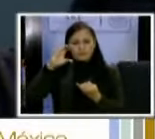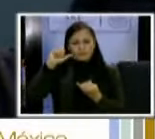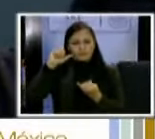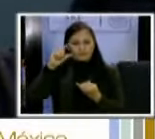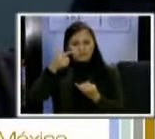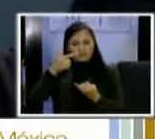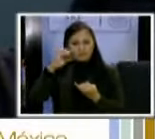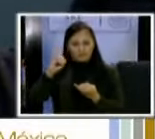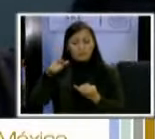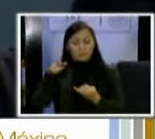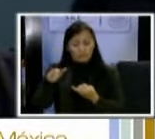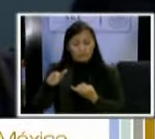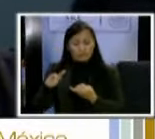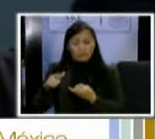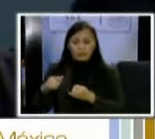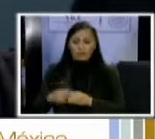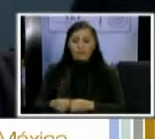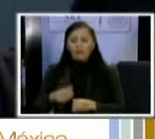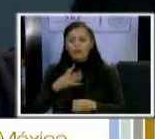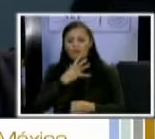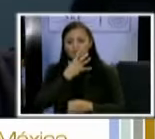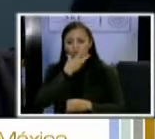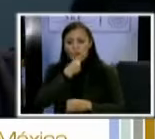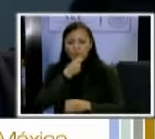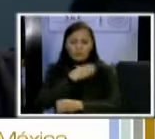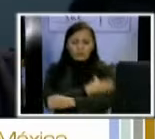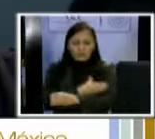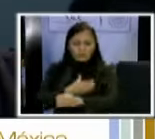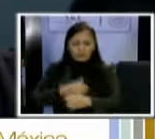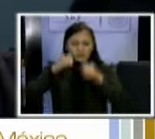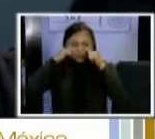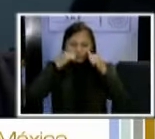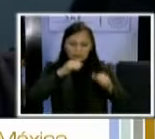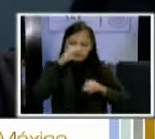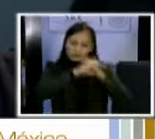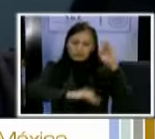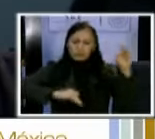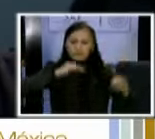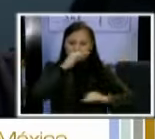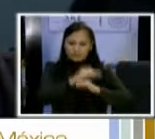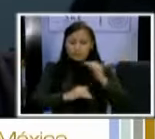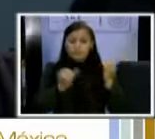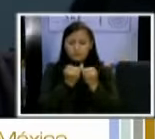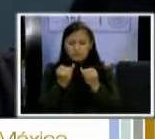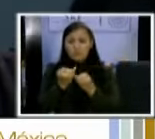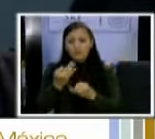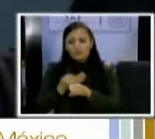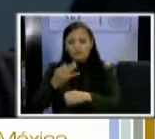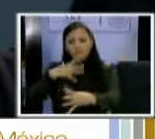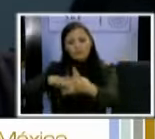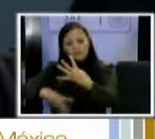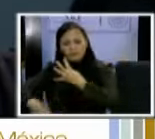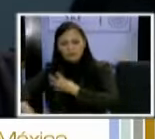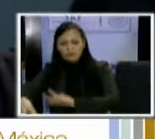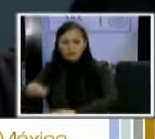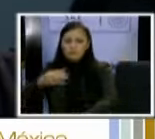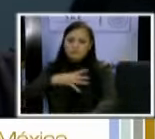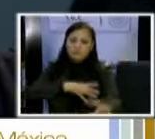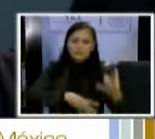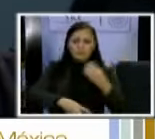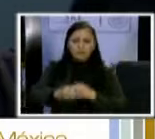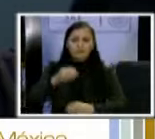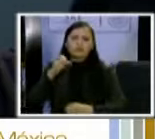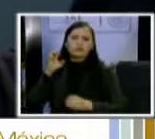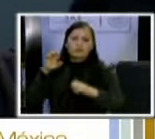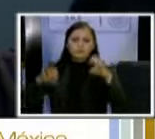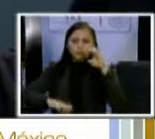a muchos compañeros de la comunidad. Ya hemos tenido interacción en diferentes momentos con los embajadores y